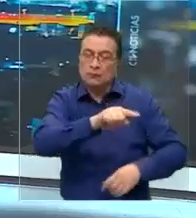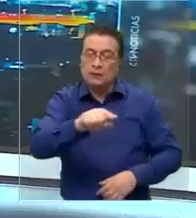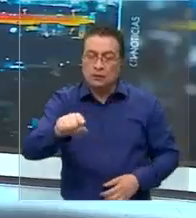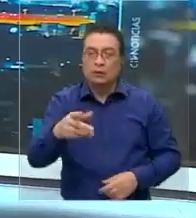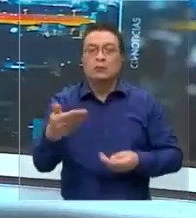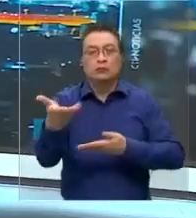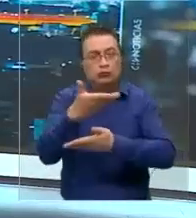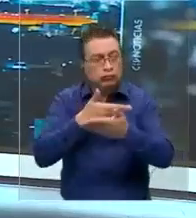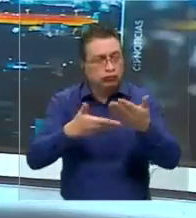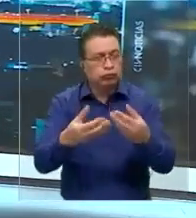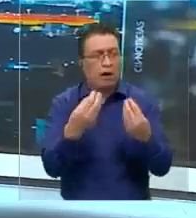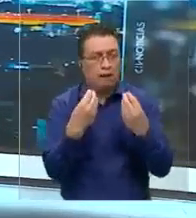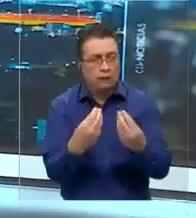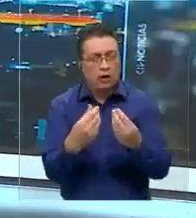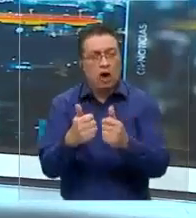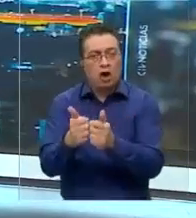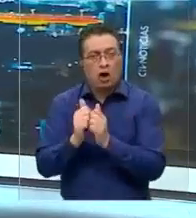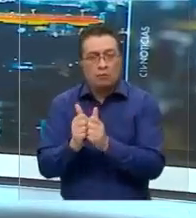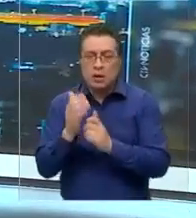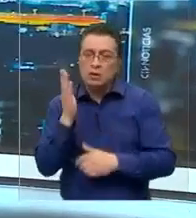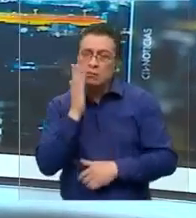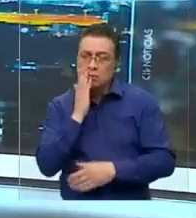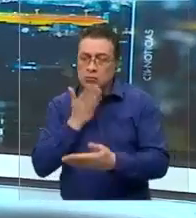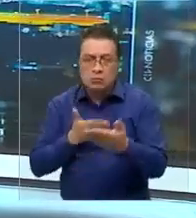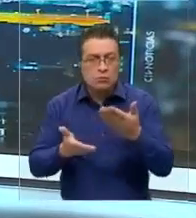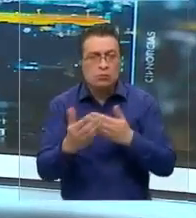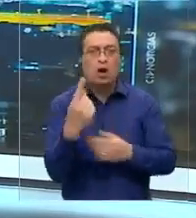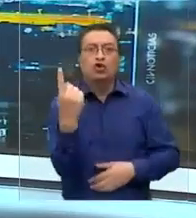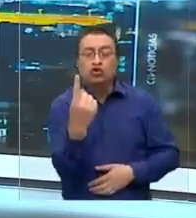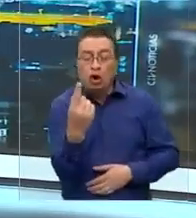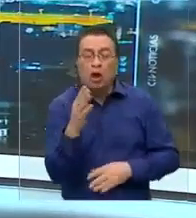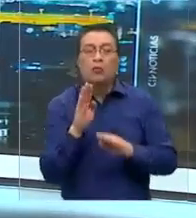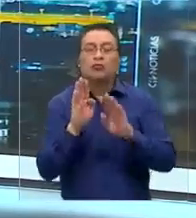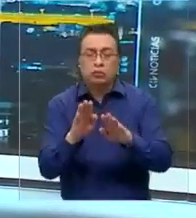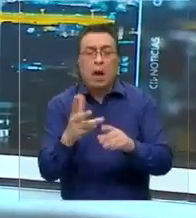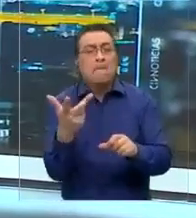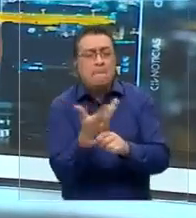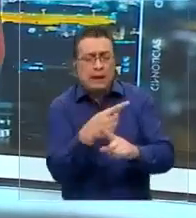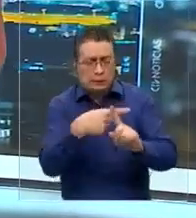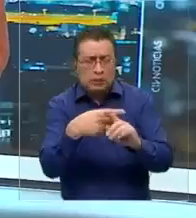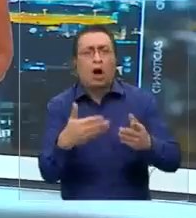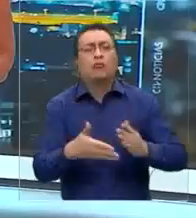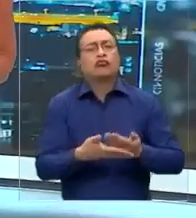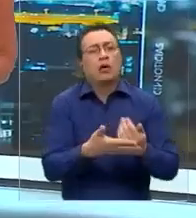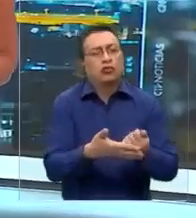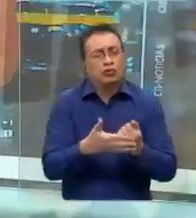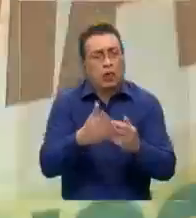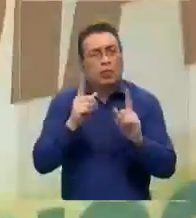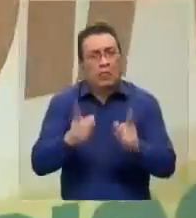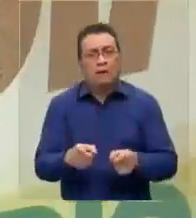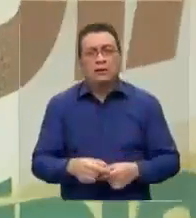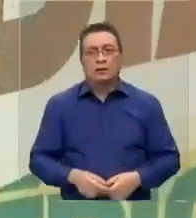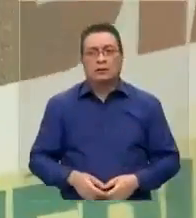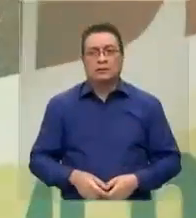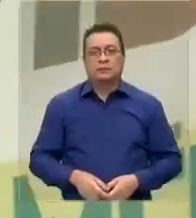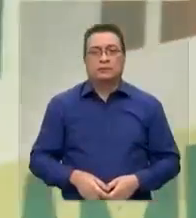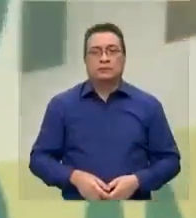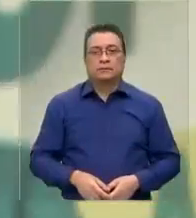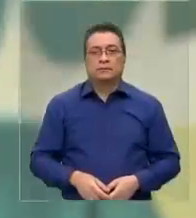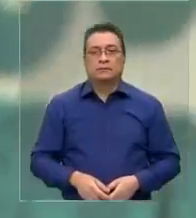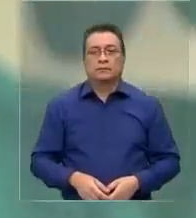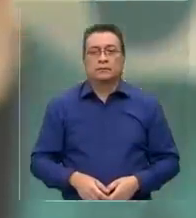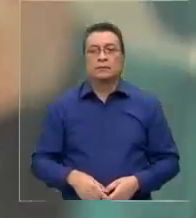tratar bien a sus compañeros, a acoger a los que están solos, a los que lo están pasando mal. Yo